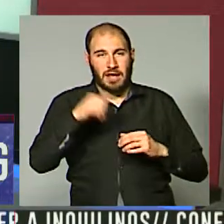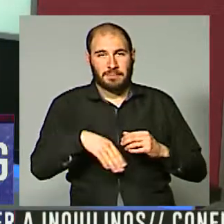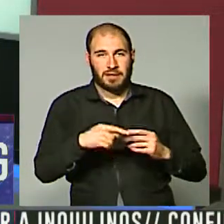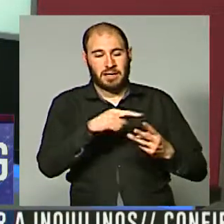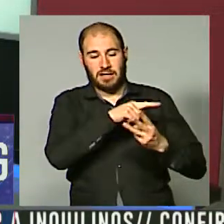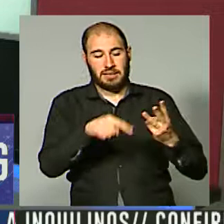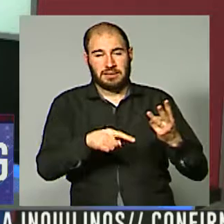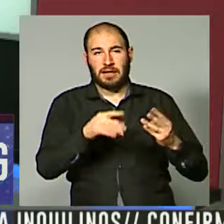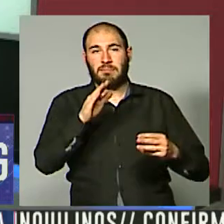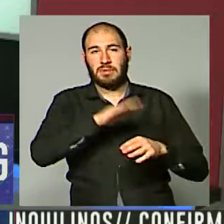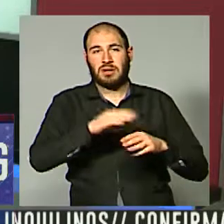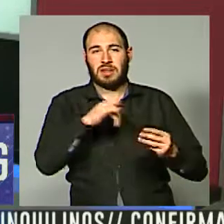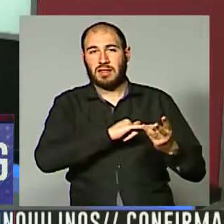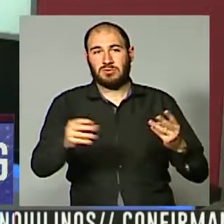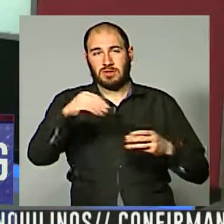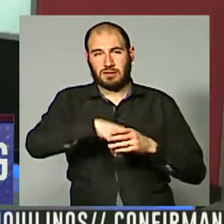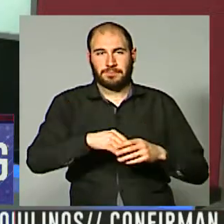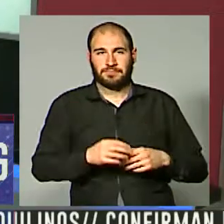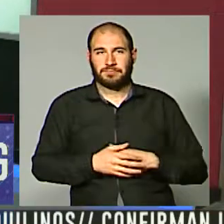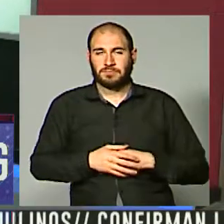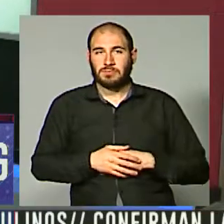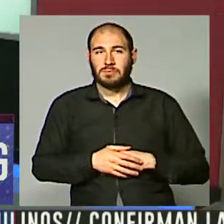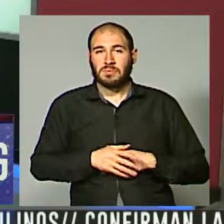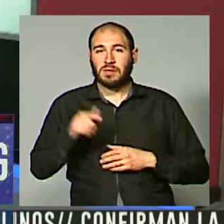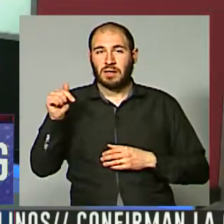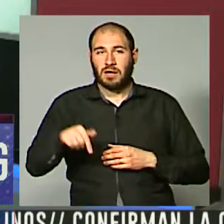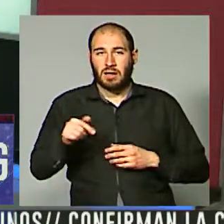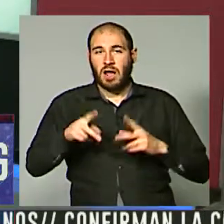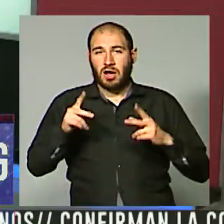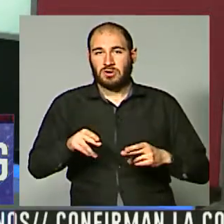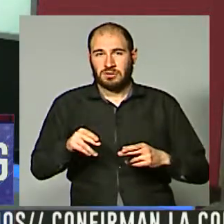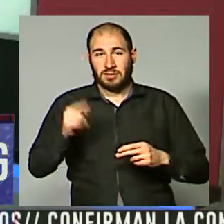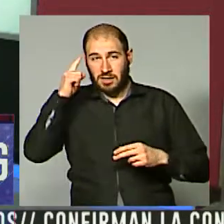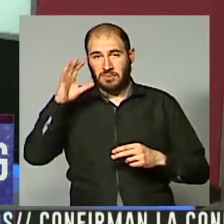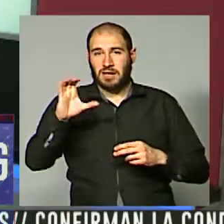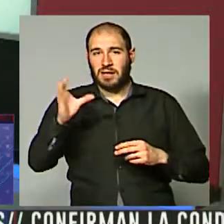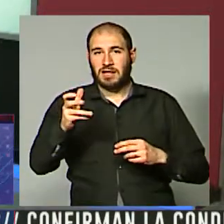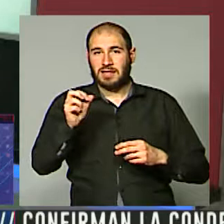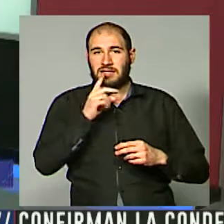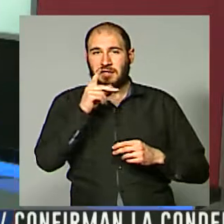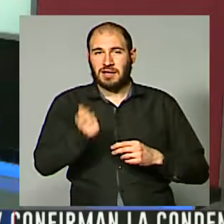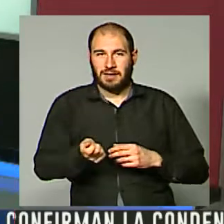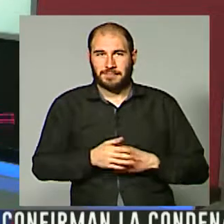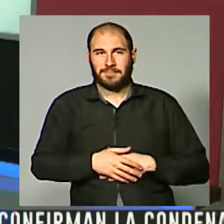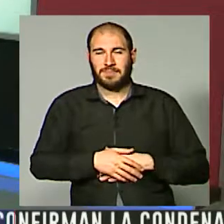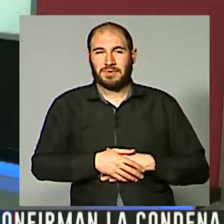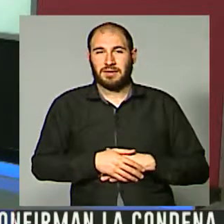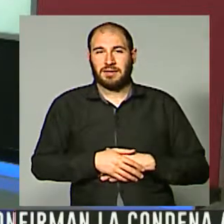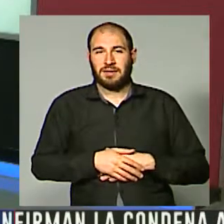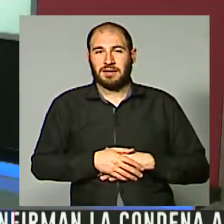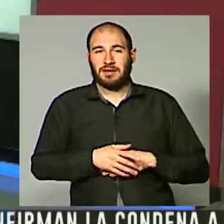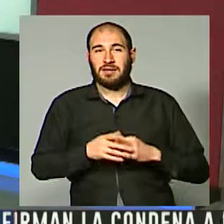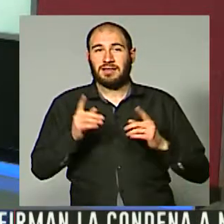las autoridades que están dentro de esta denuncia penal. Bueno, momento de ir a una pausa. Recuerden, estamos en el canal número 30 de la televisión digital abierta.